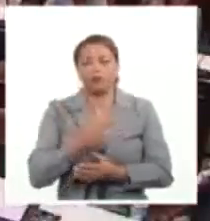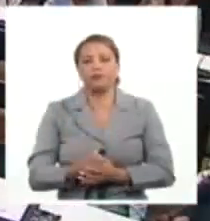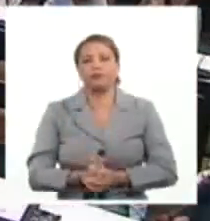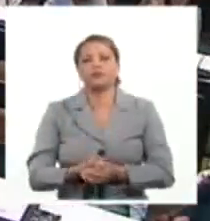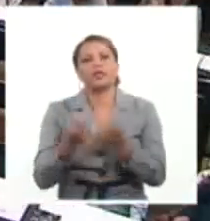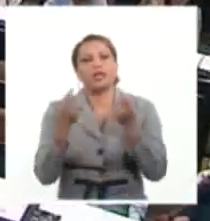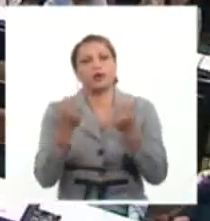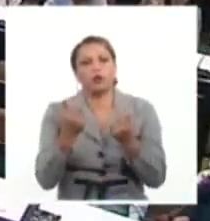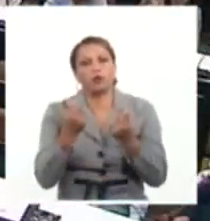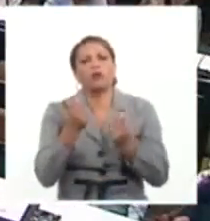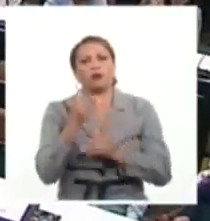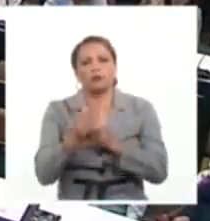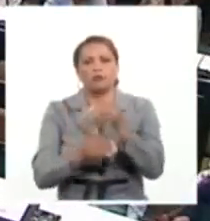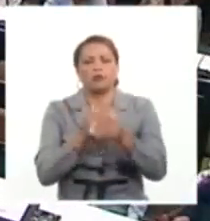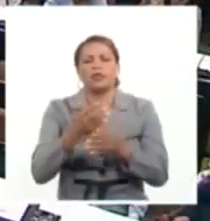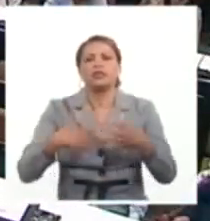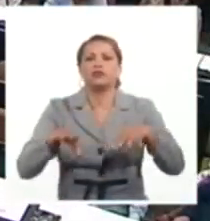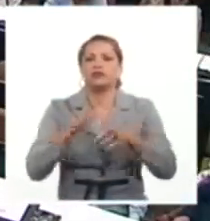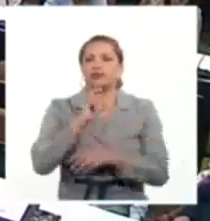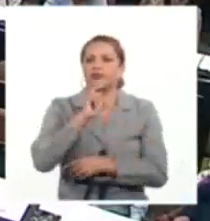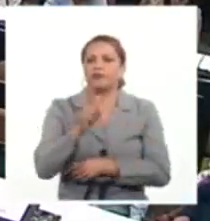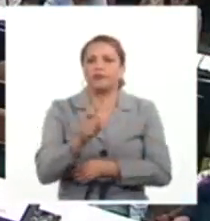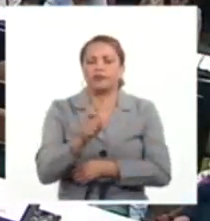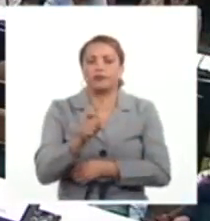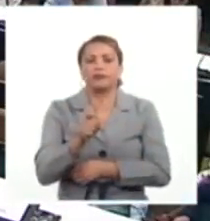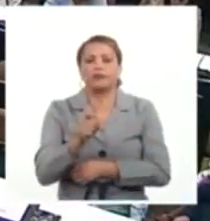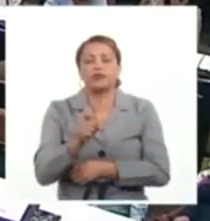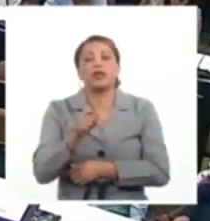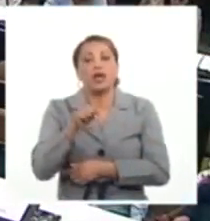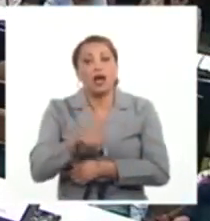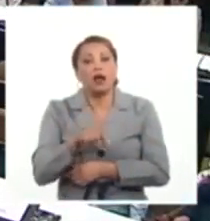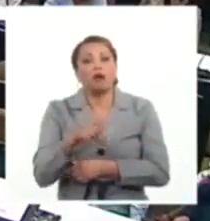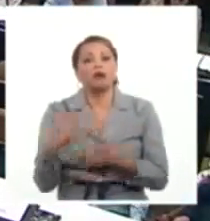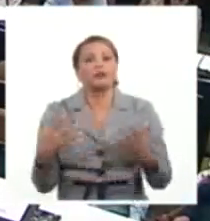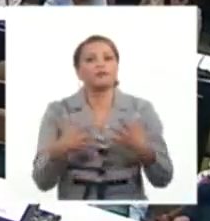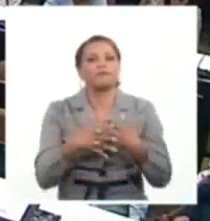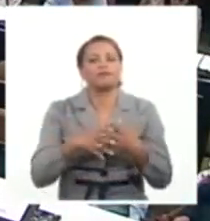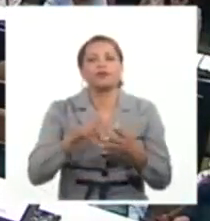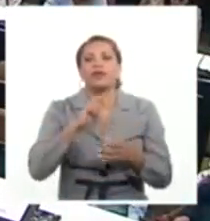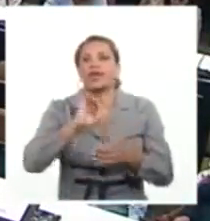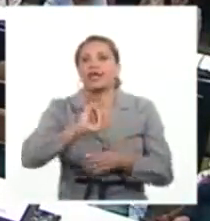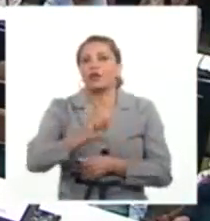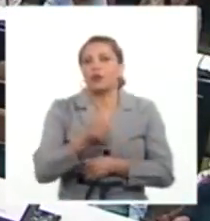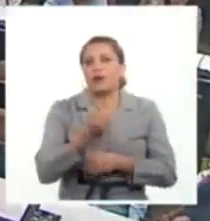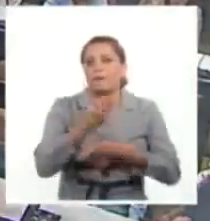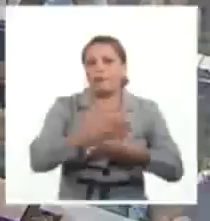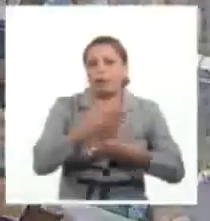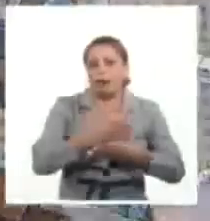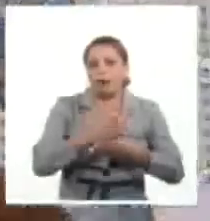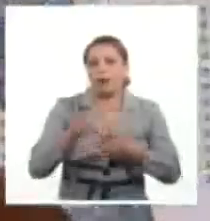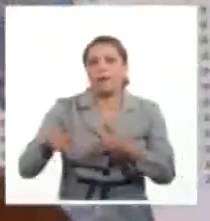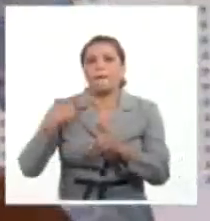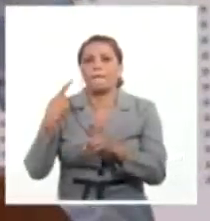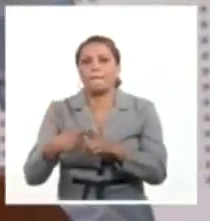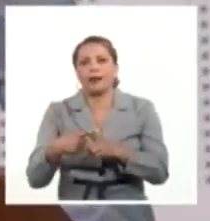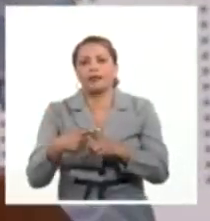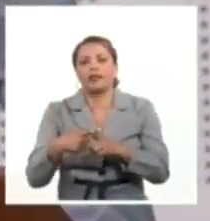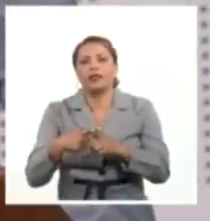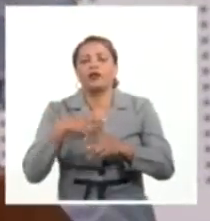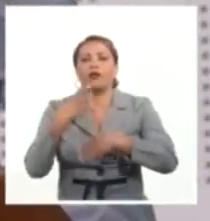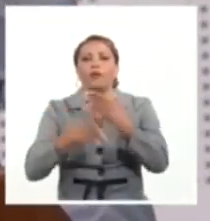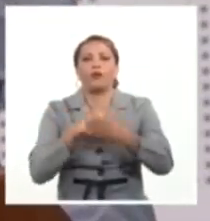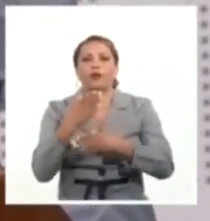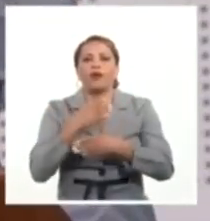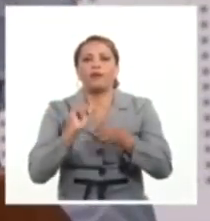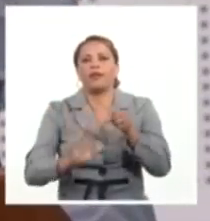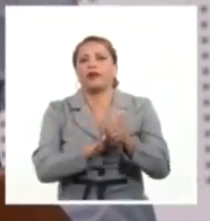economía transita por una compleja situación, donde se combinan el recrudecimiento del bloqueo, los efectos de la pandemia y